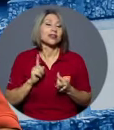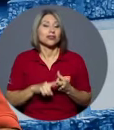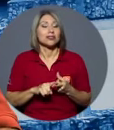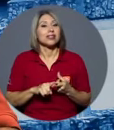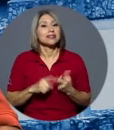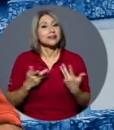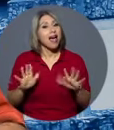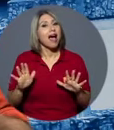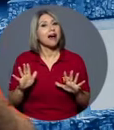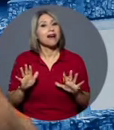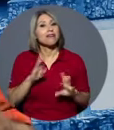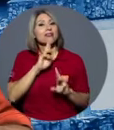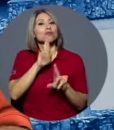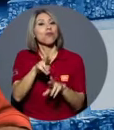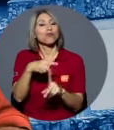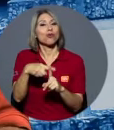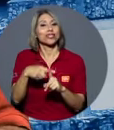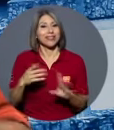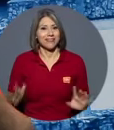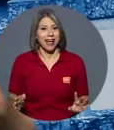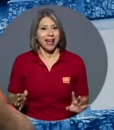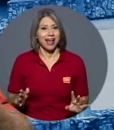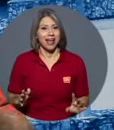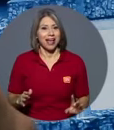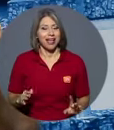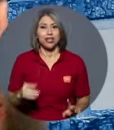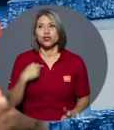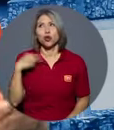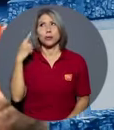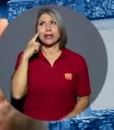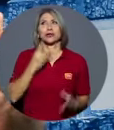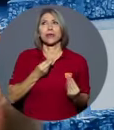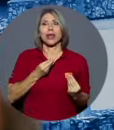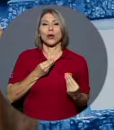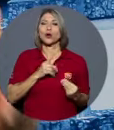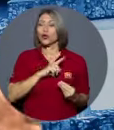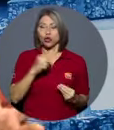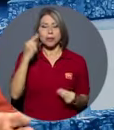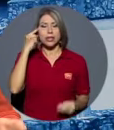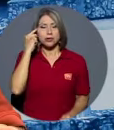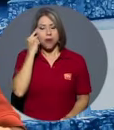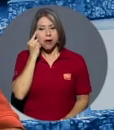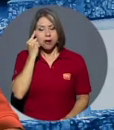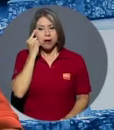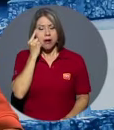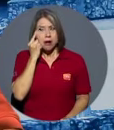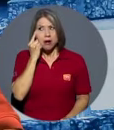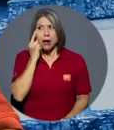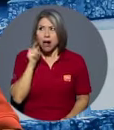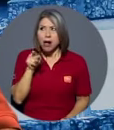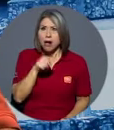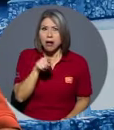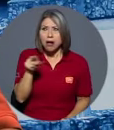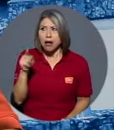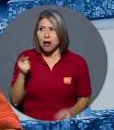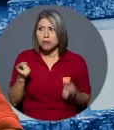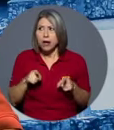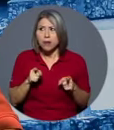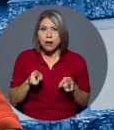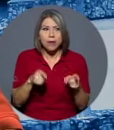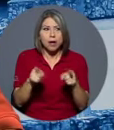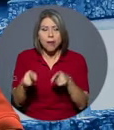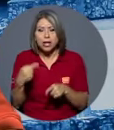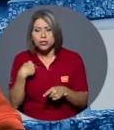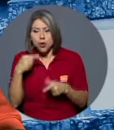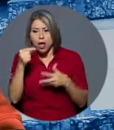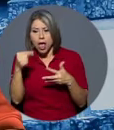vuelve, la reacción es más positiva. O sea, yo no pienso con miedo, sino pienso con racionalidad de que, bueno, estas son las cosas que hay que hacer y que se pueden